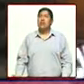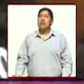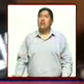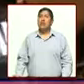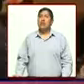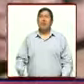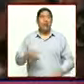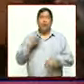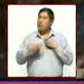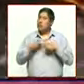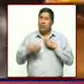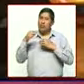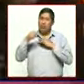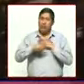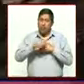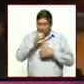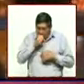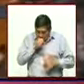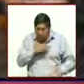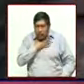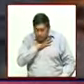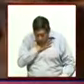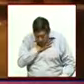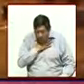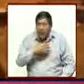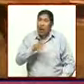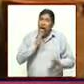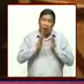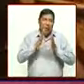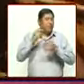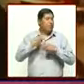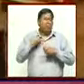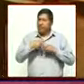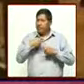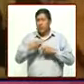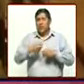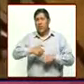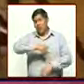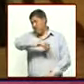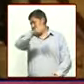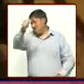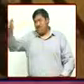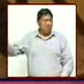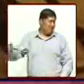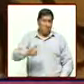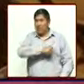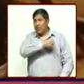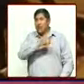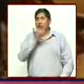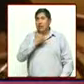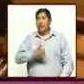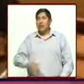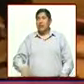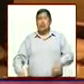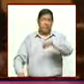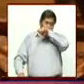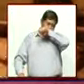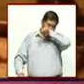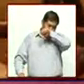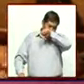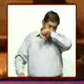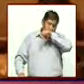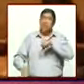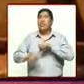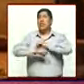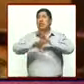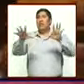Bueno, ya se complica un poco hablar, como entenderás, se ha hecho uso ya indiscriminado del gas lacrimógeno y de esta manera han